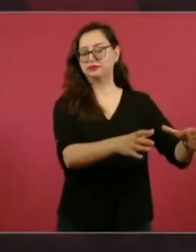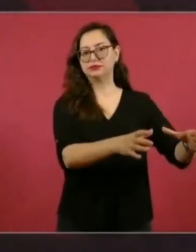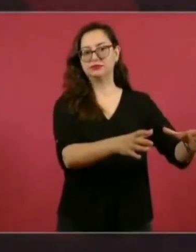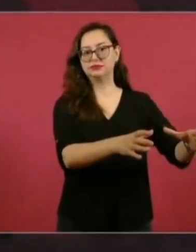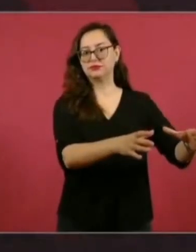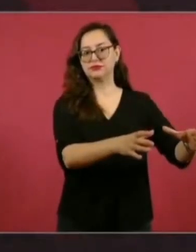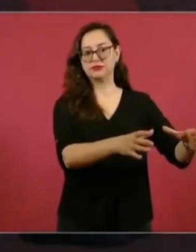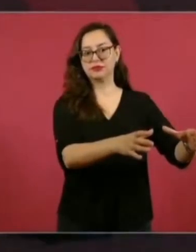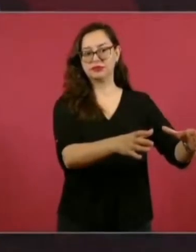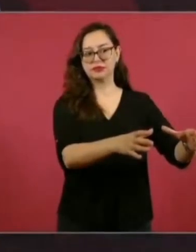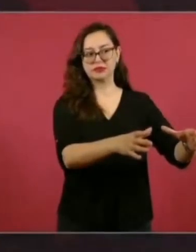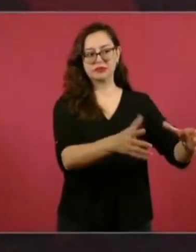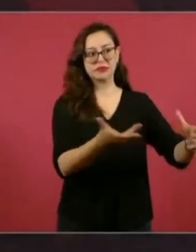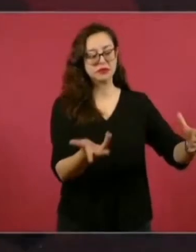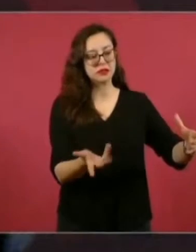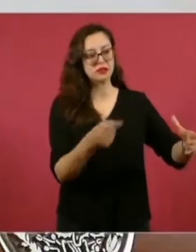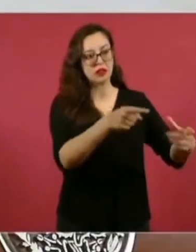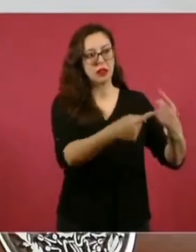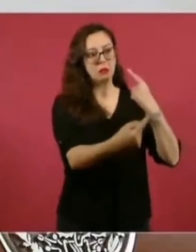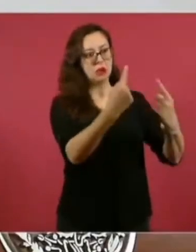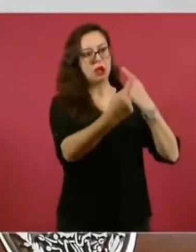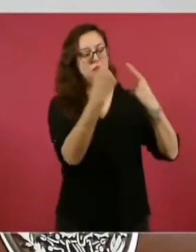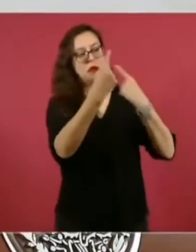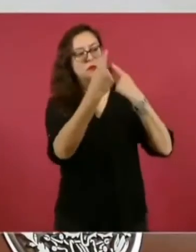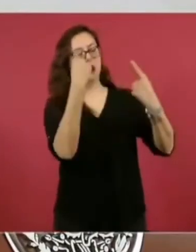que no había ni siquiera derecho de réplica